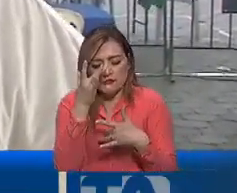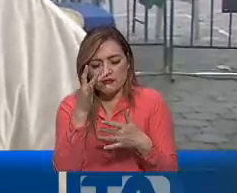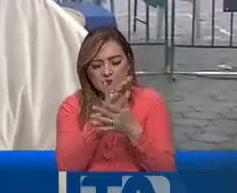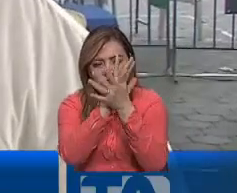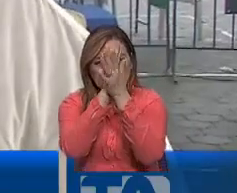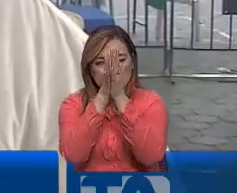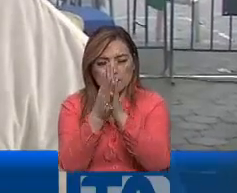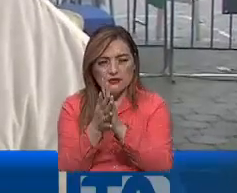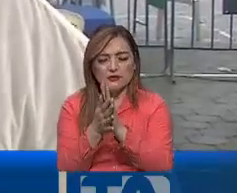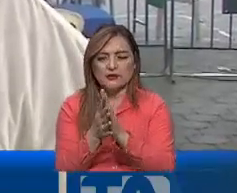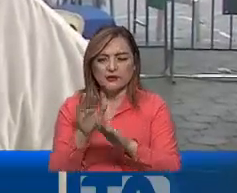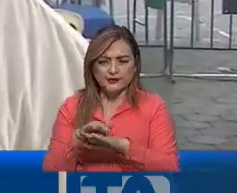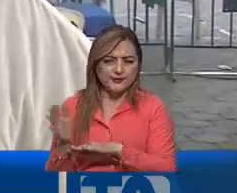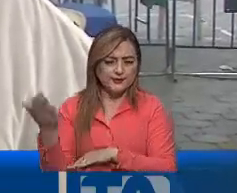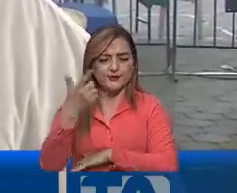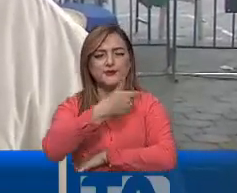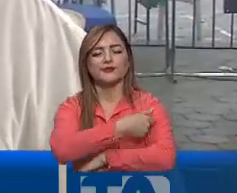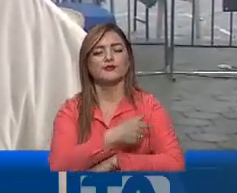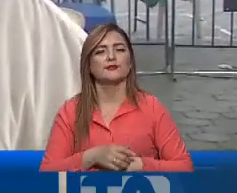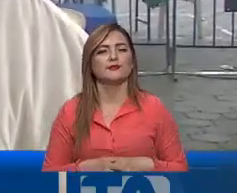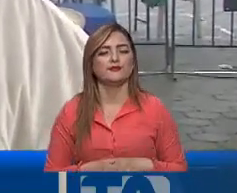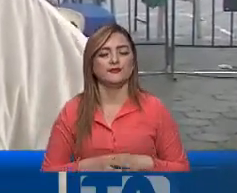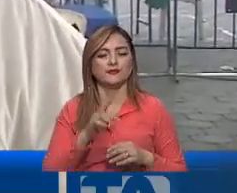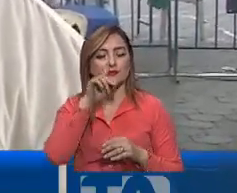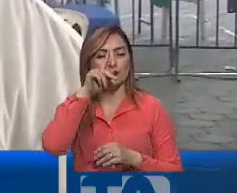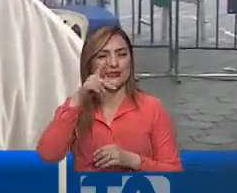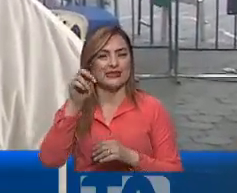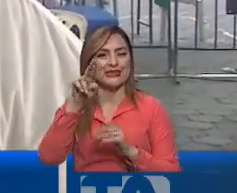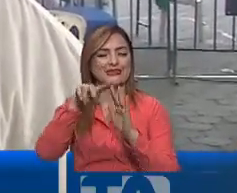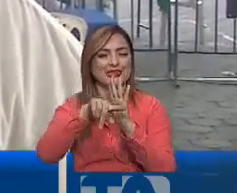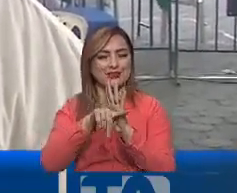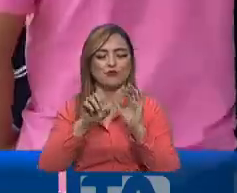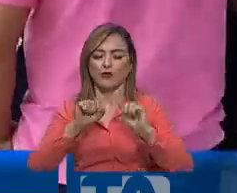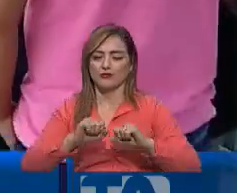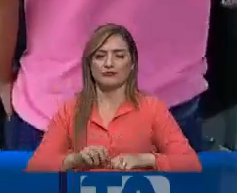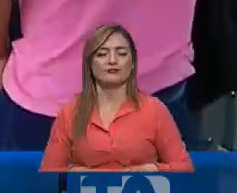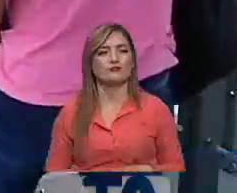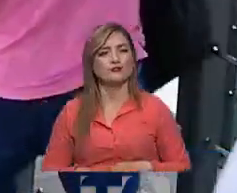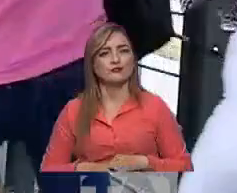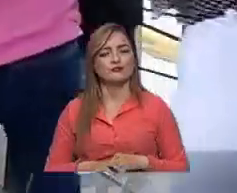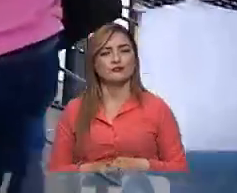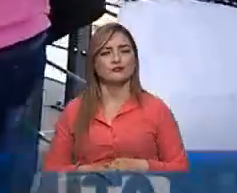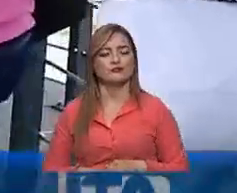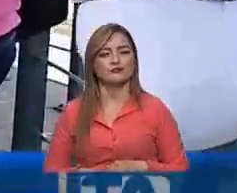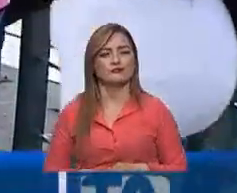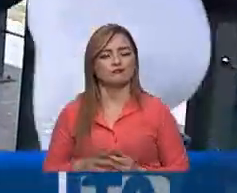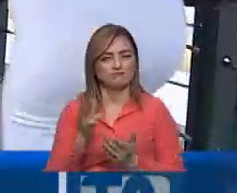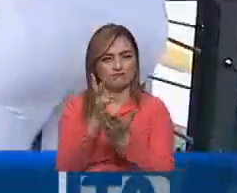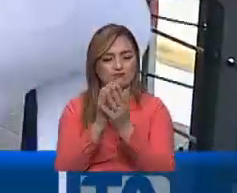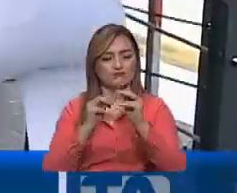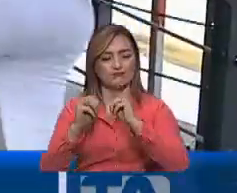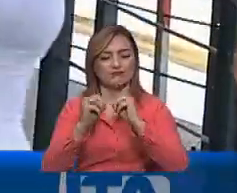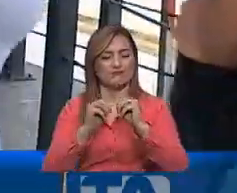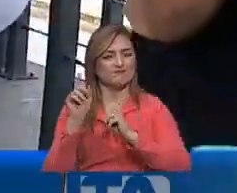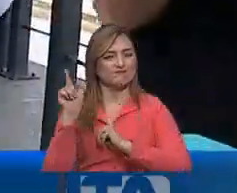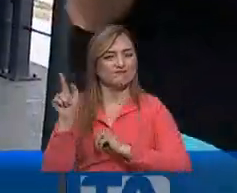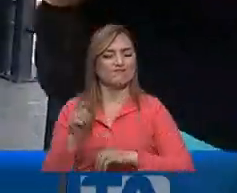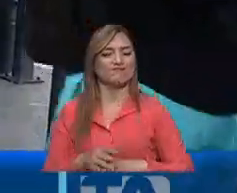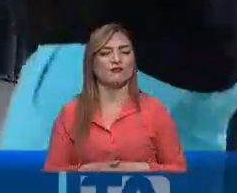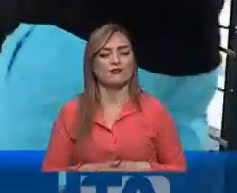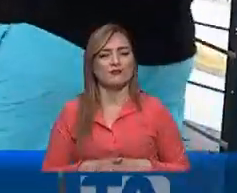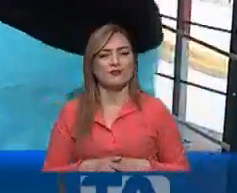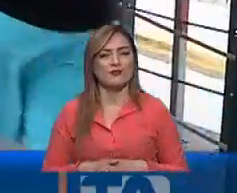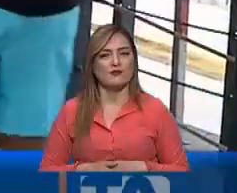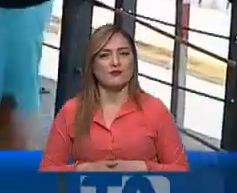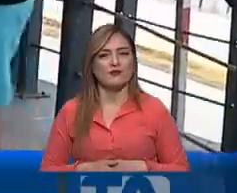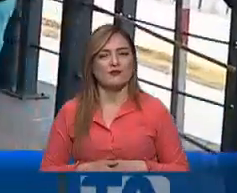lineamiento, sintomatología y estés negativo de COVID. Puede ser inoculado. Por otro lado, en las paradas de la Metrovía, como parte de las